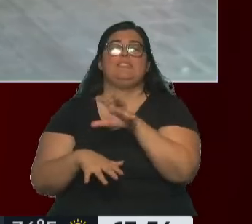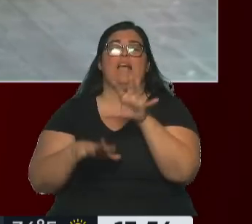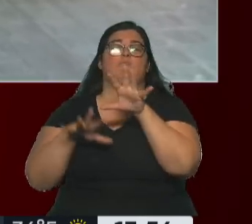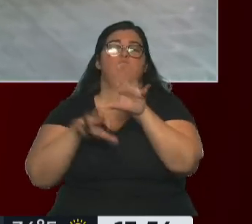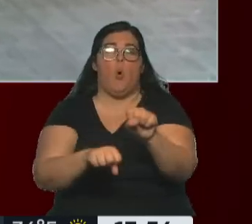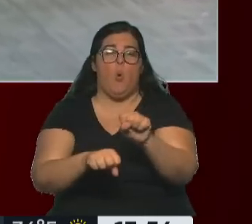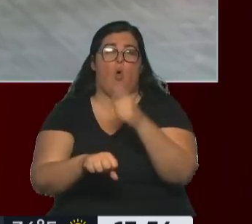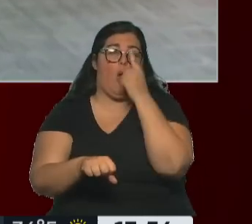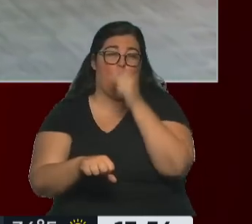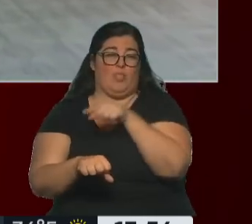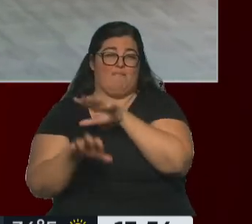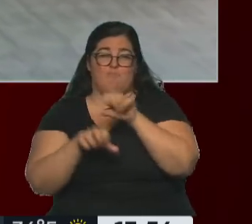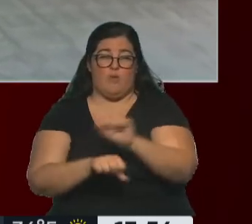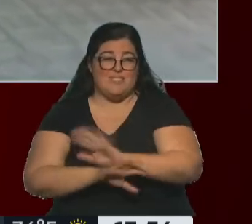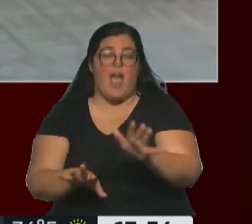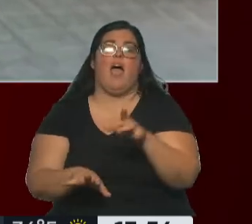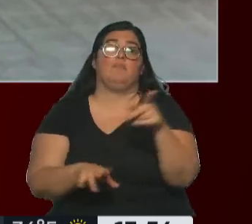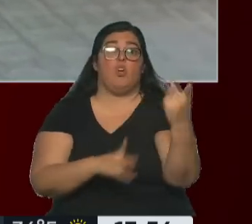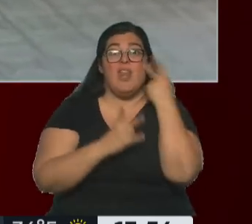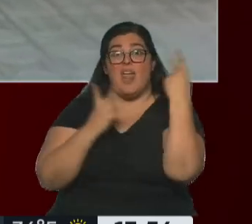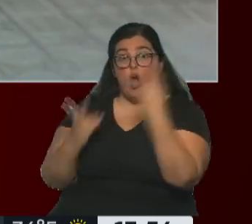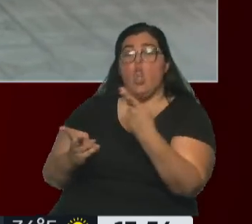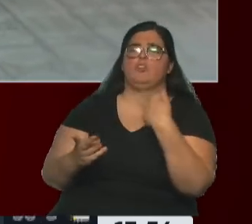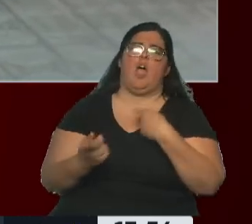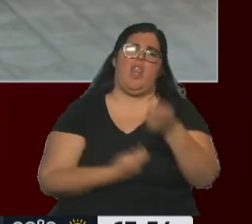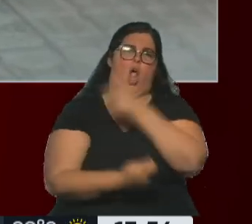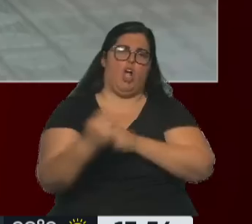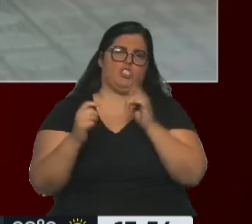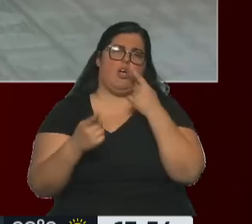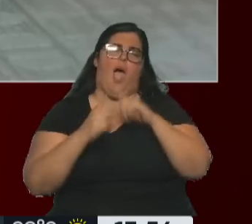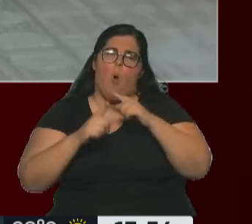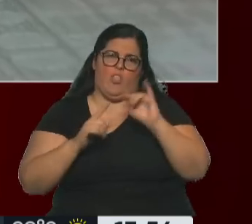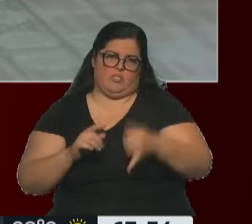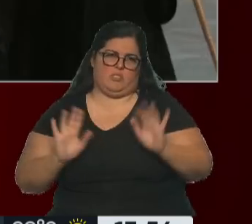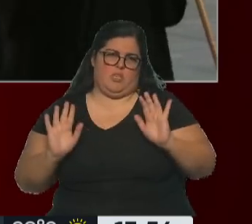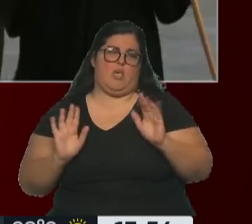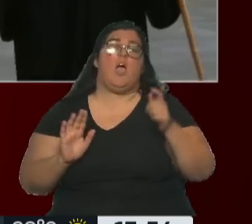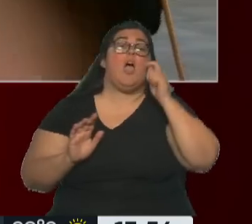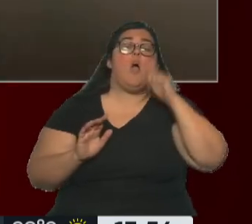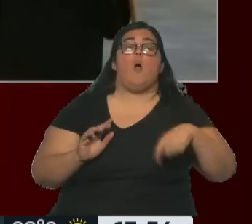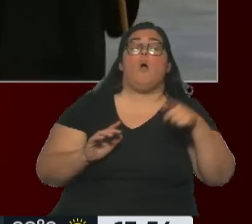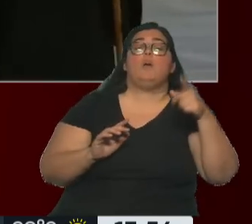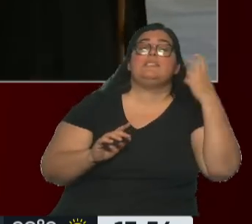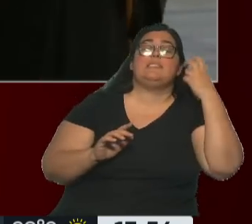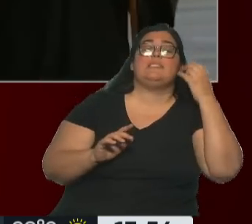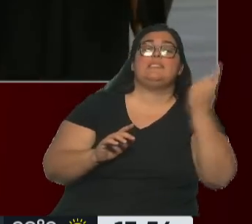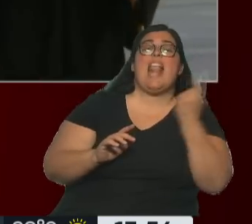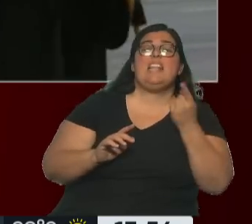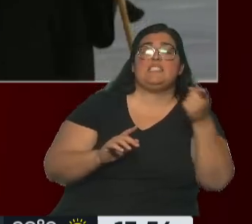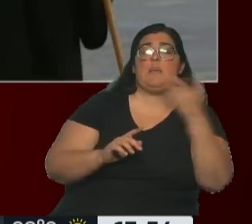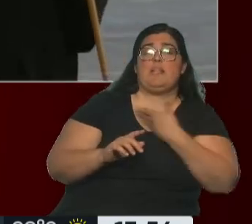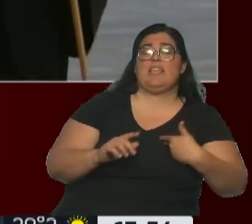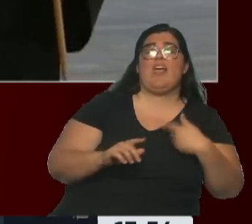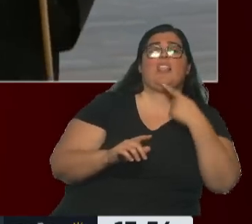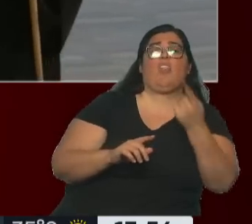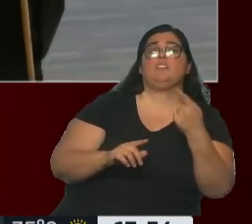anexó y por otro lado selensky dice que no se va a sentar a negociar con rusa Rusia hasta que Putin deje de ser